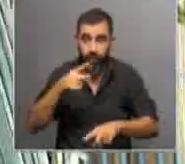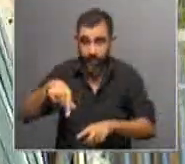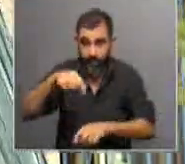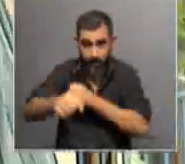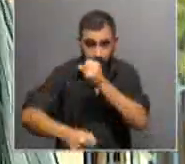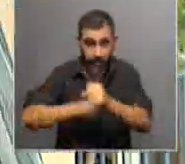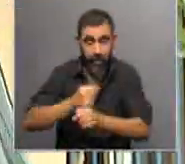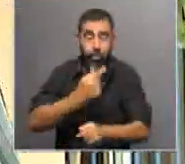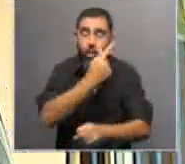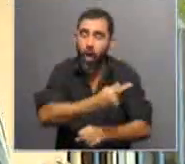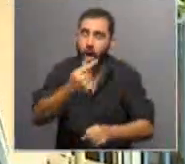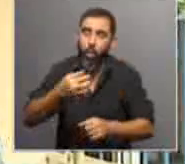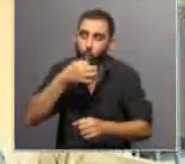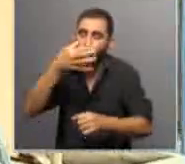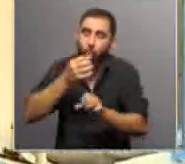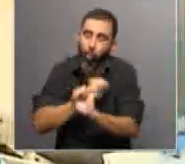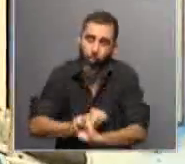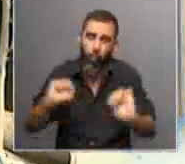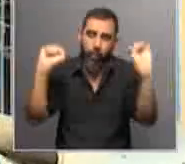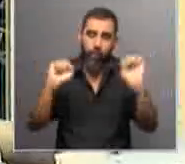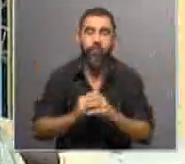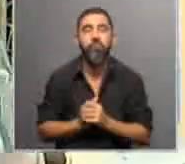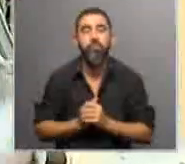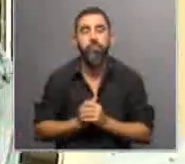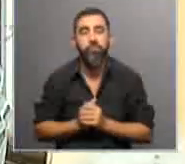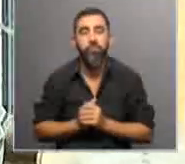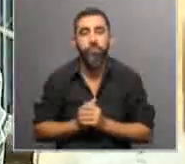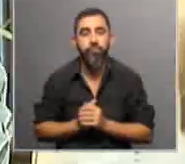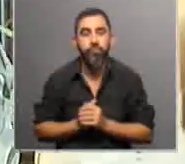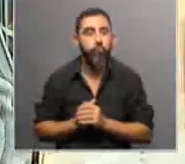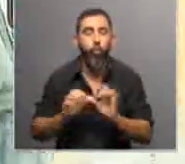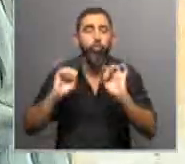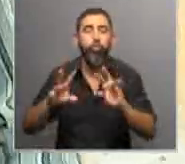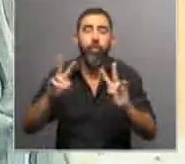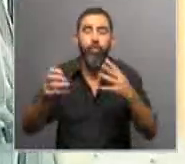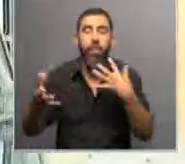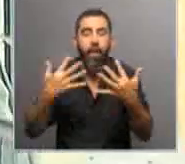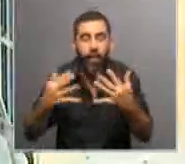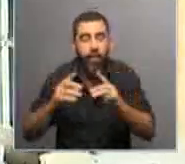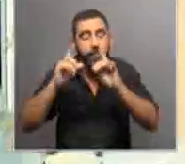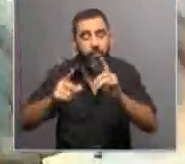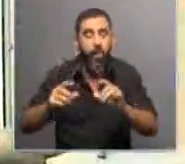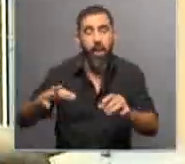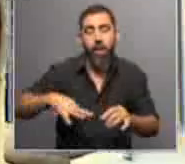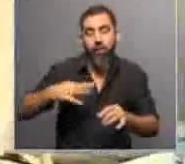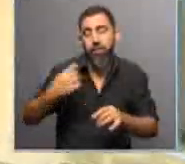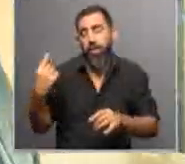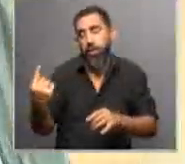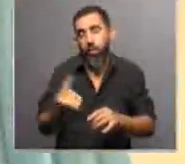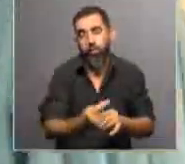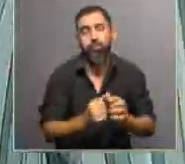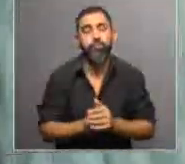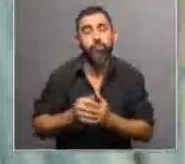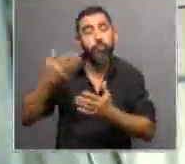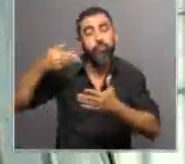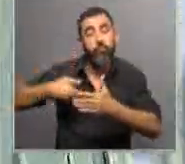año, cada uno a su ritmo, un eslogan sugerente, por supuesto, no solamente por lo que es la carrera, sino por lo que es la vida en general.